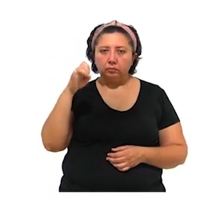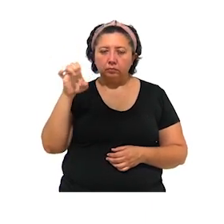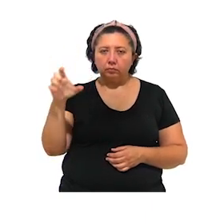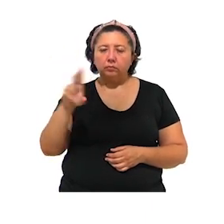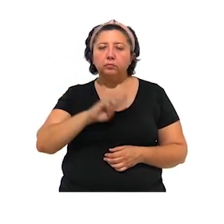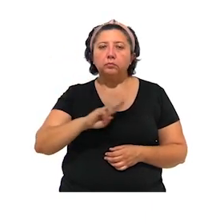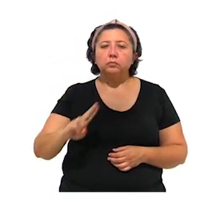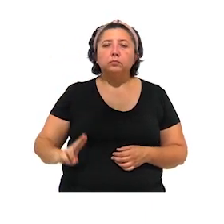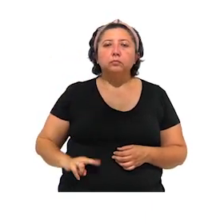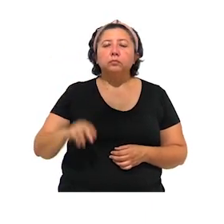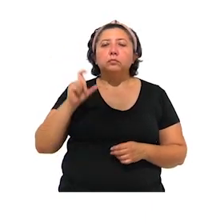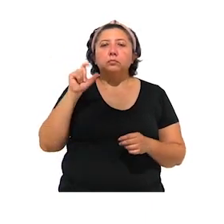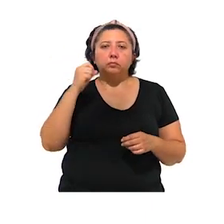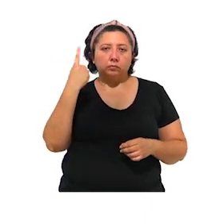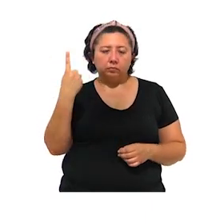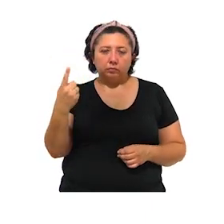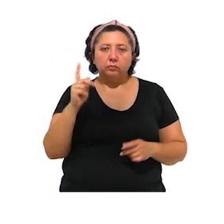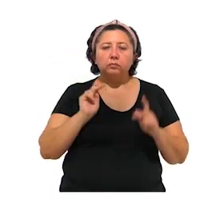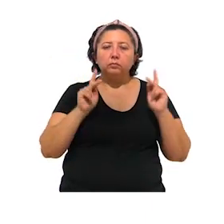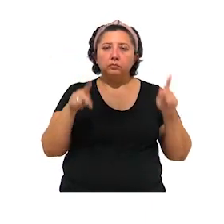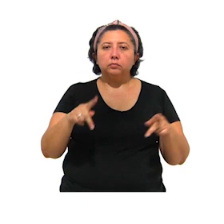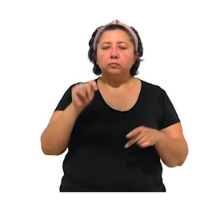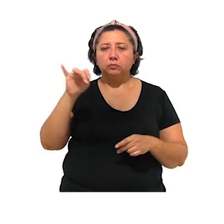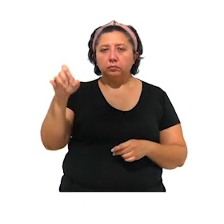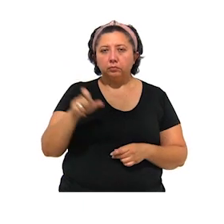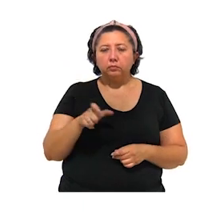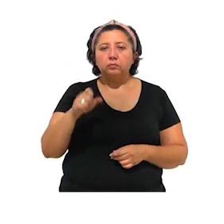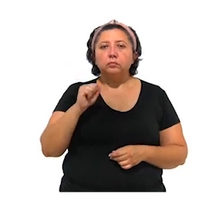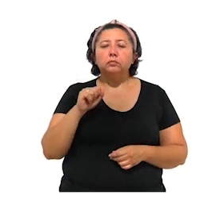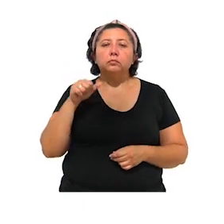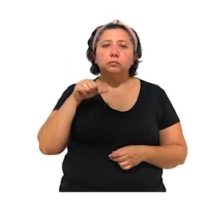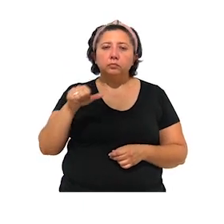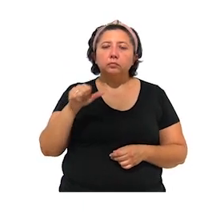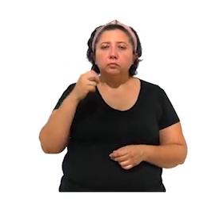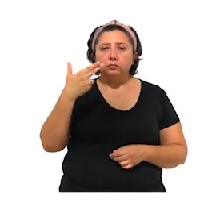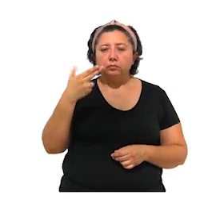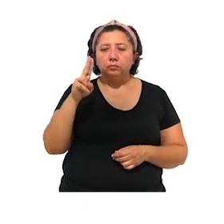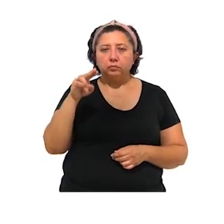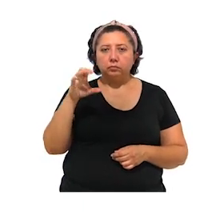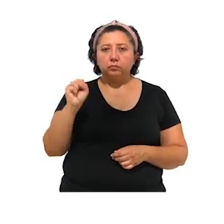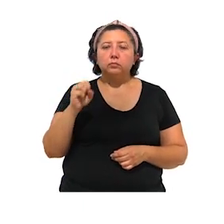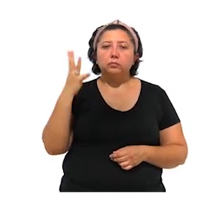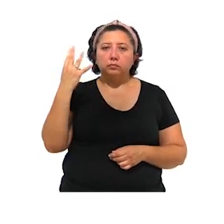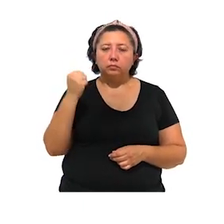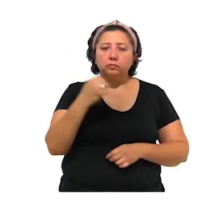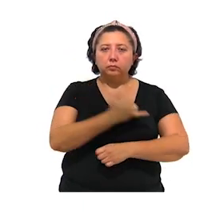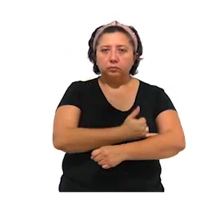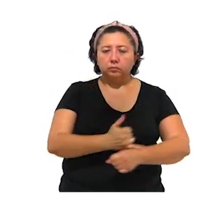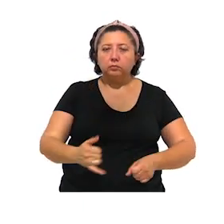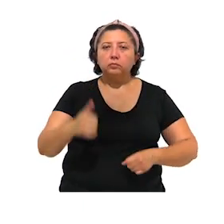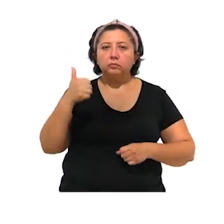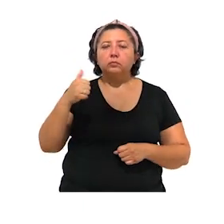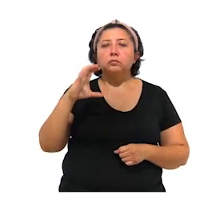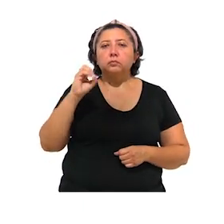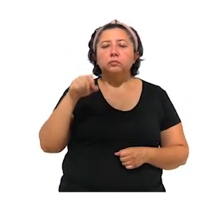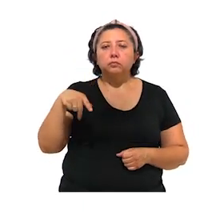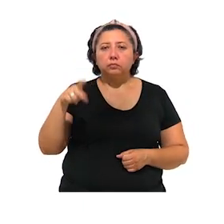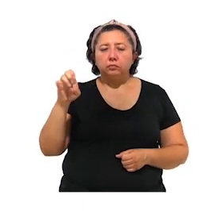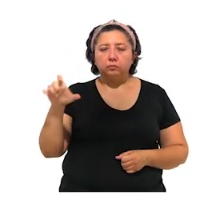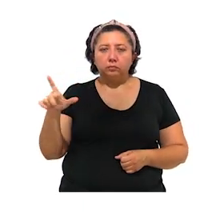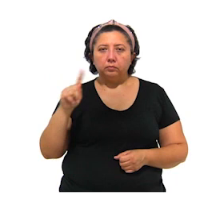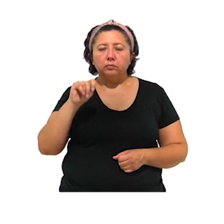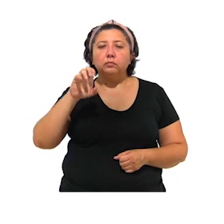121 en progreso 19 en tixkokob 16 en hunucmá 9 en izamal 6 en conkal